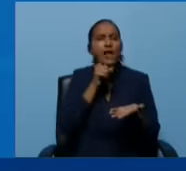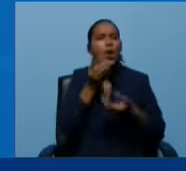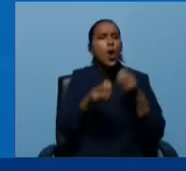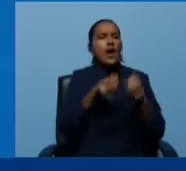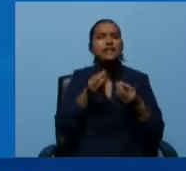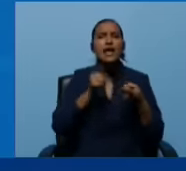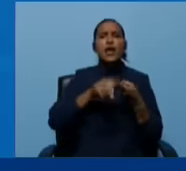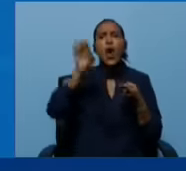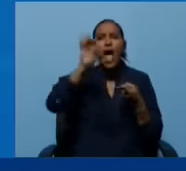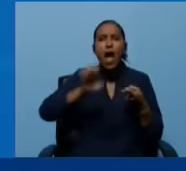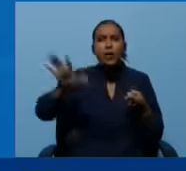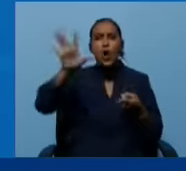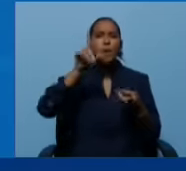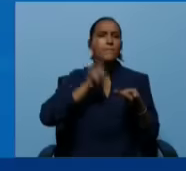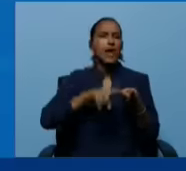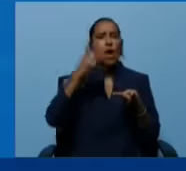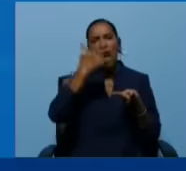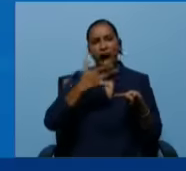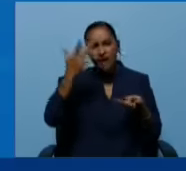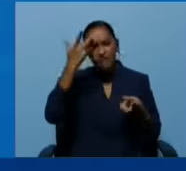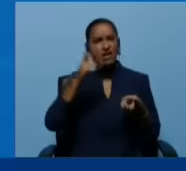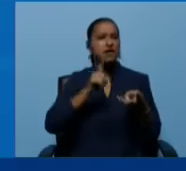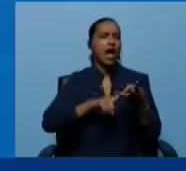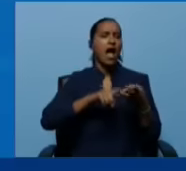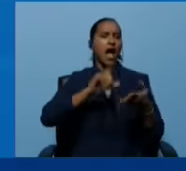Asia, África y en América?